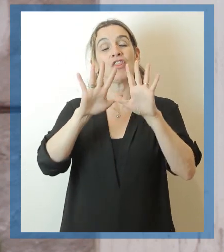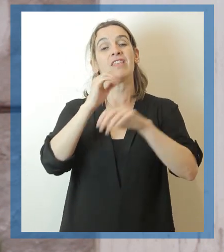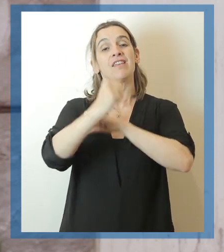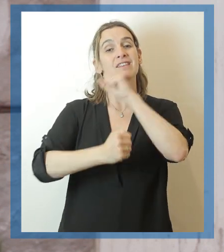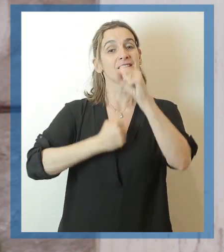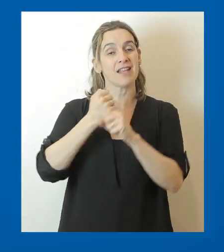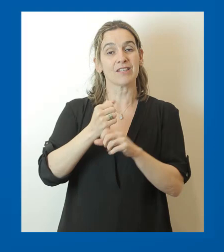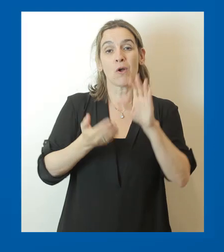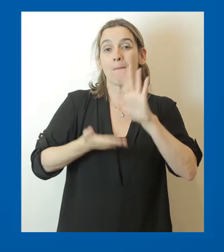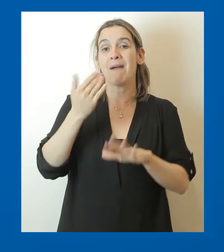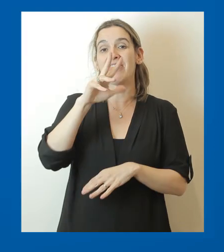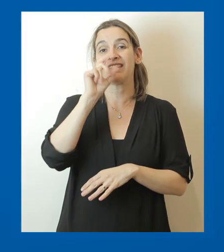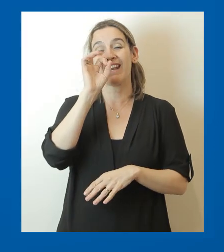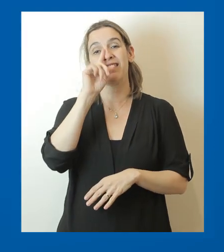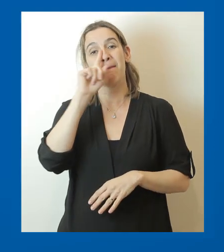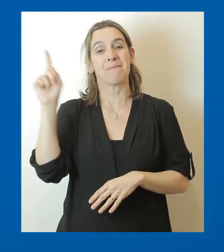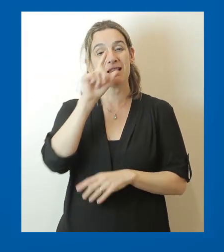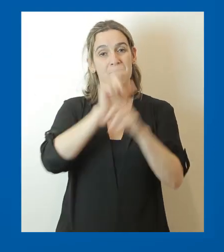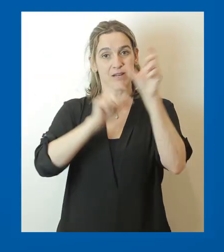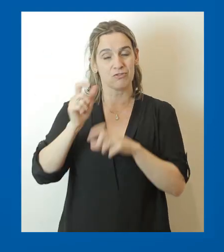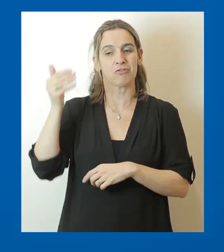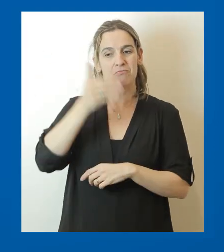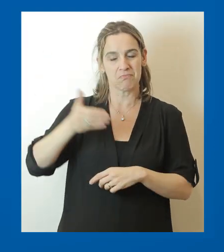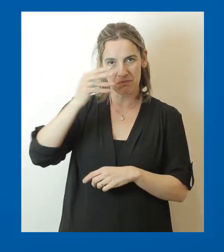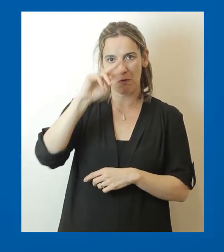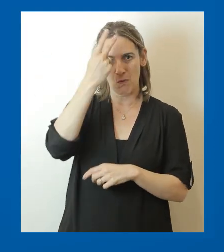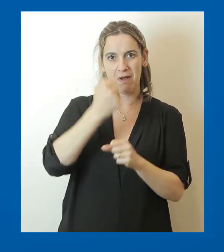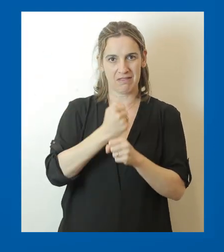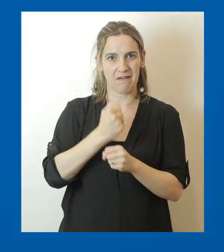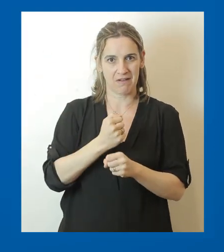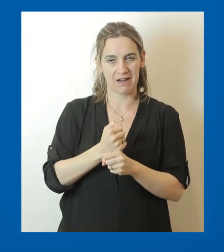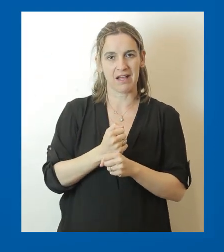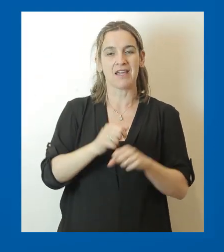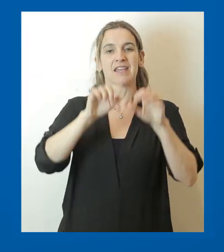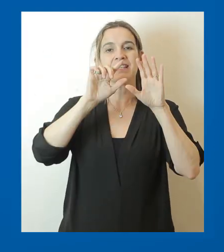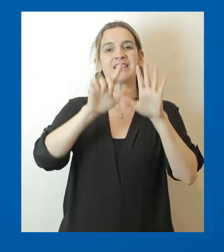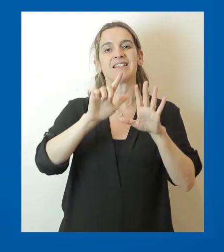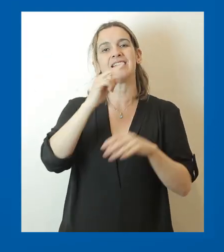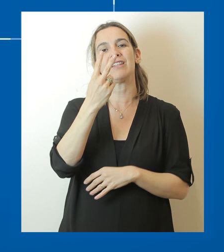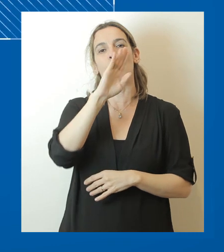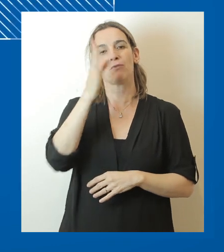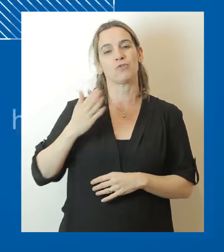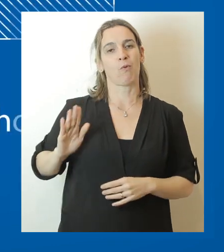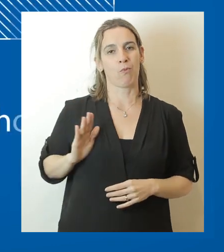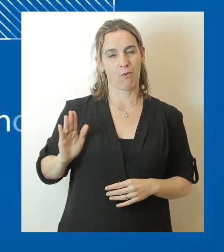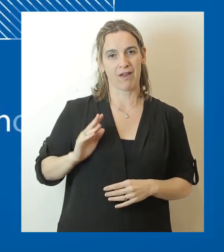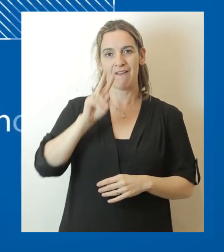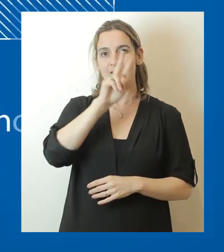no puedo. En estos 10 años, más de 30.000 personas participaron en Uruguay Trabaja.